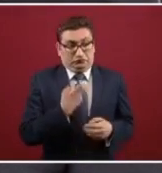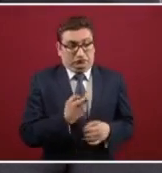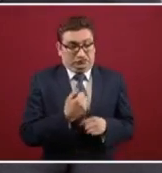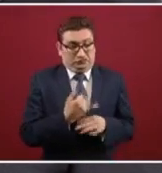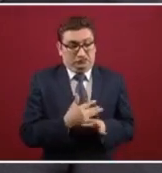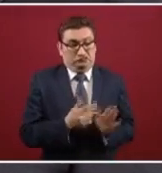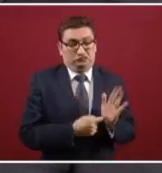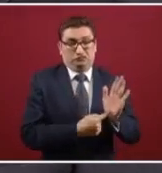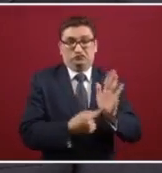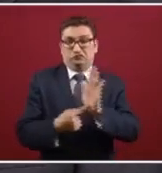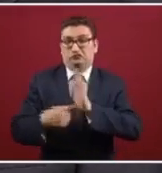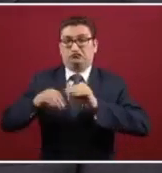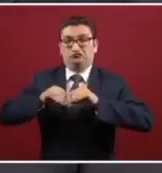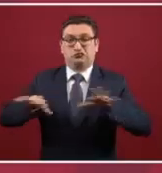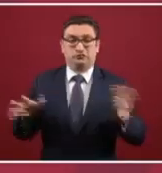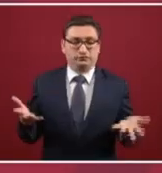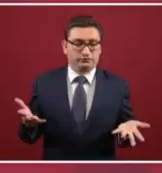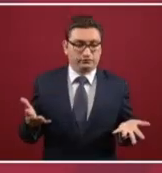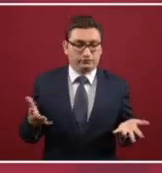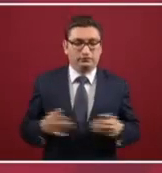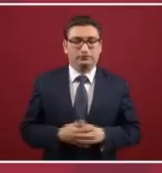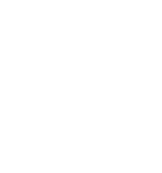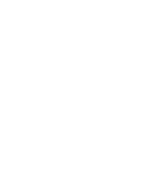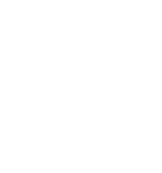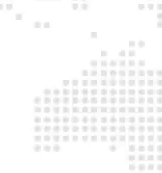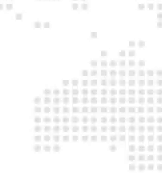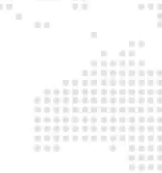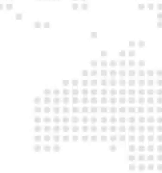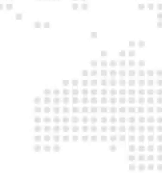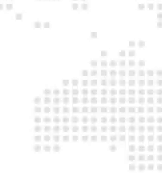Con información de Susana Cerezo, Notimex.